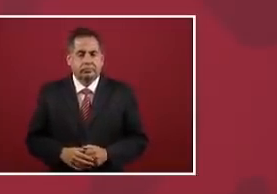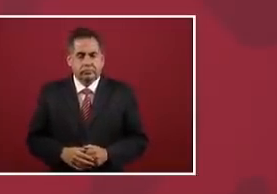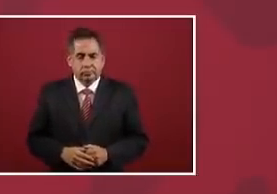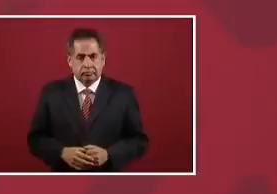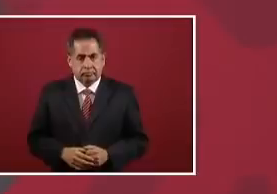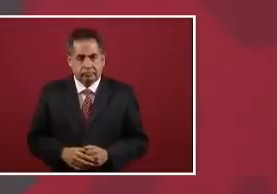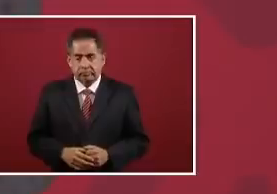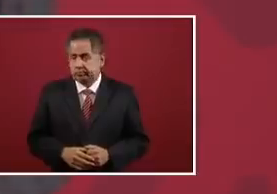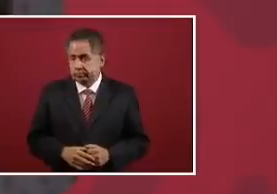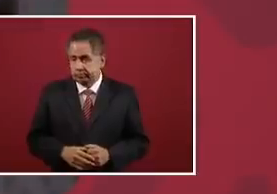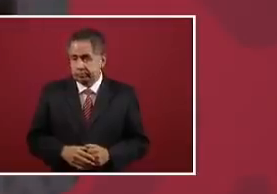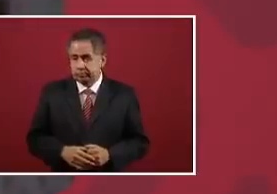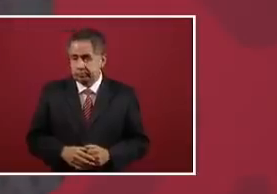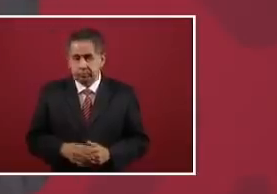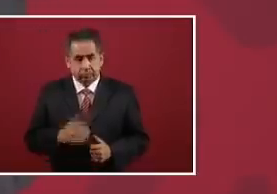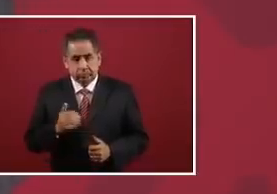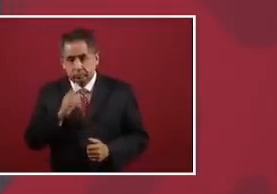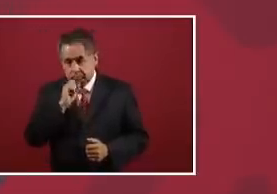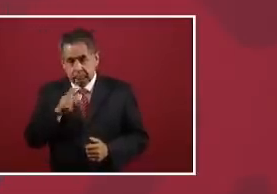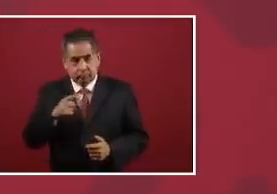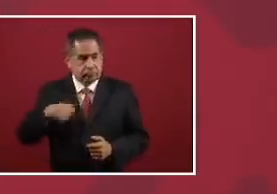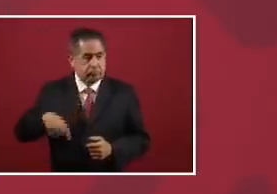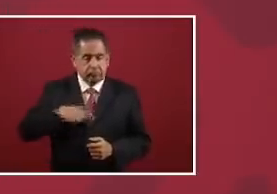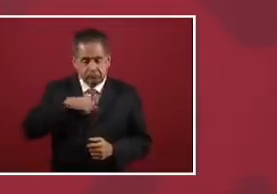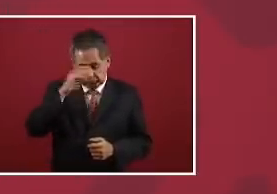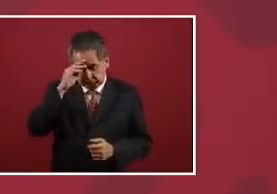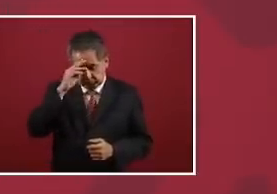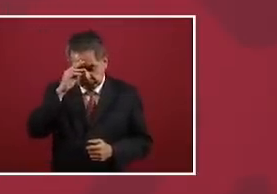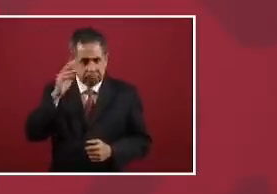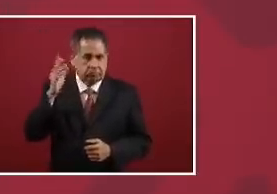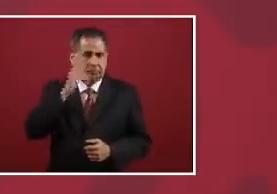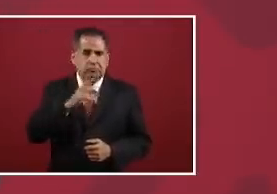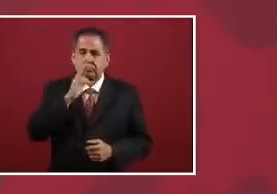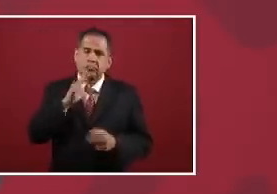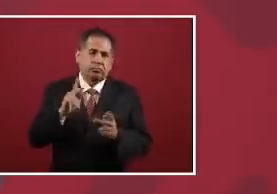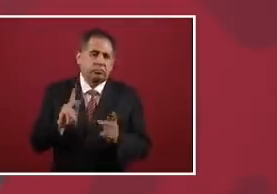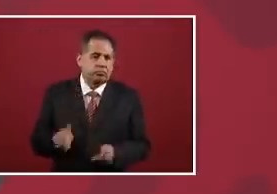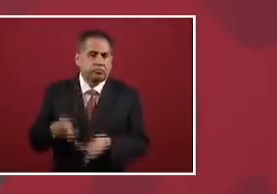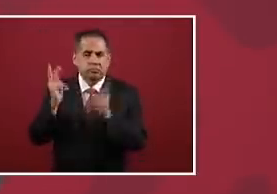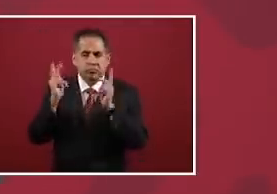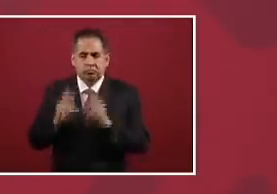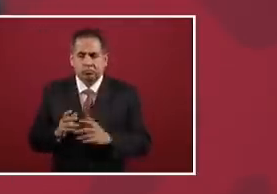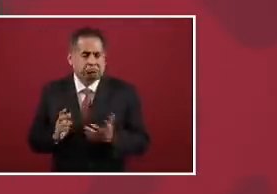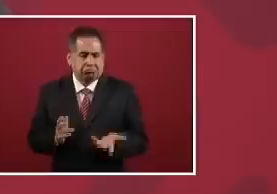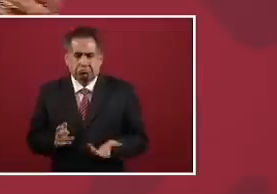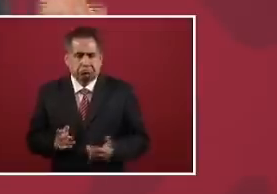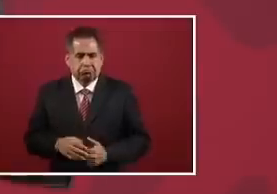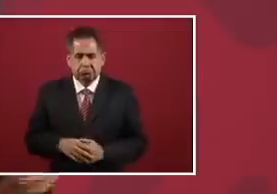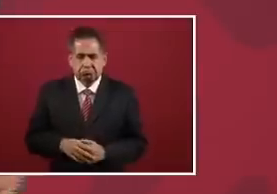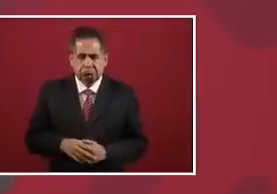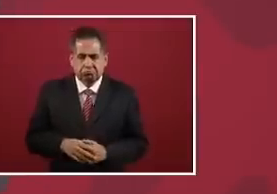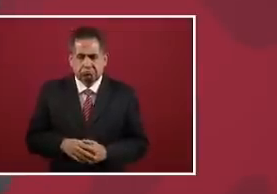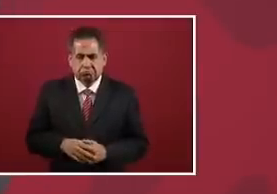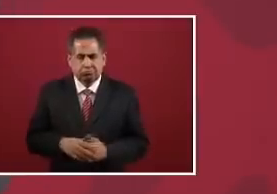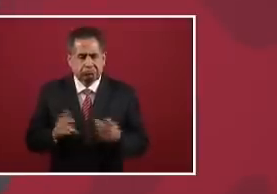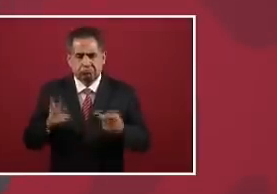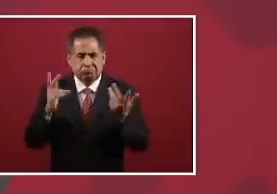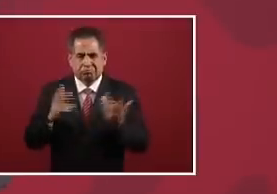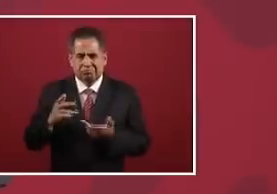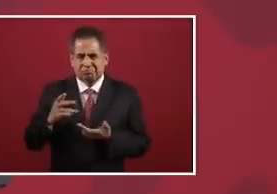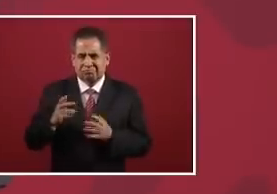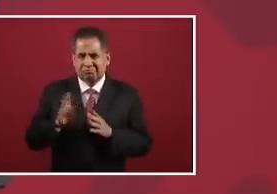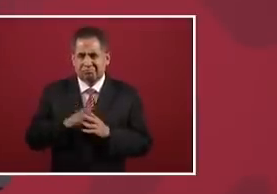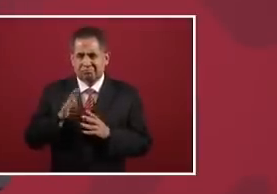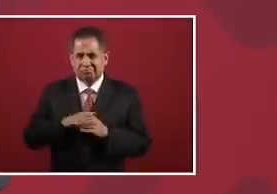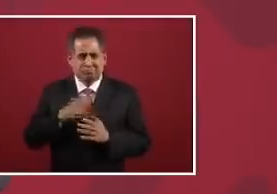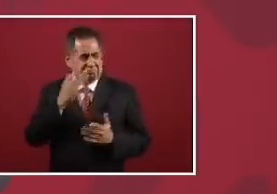Y nosotros decidimos venderlo porque es un insulto al